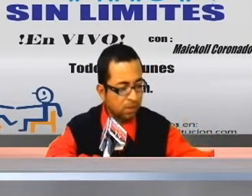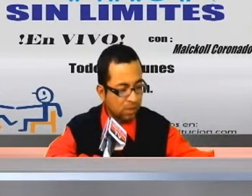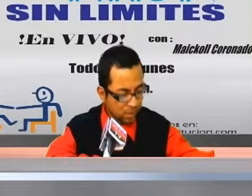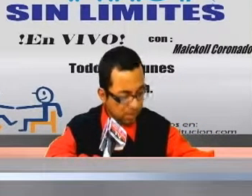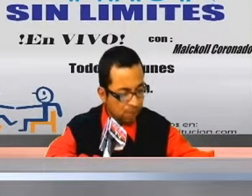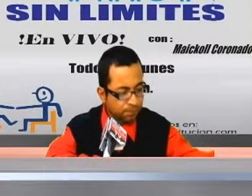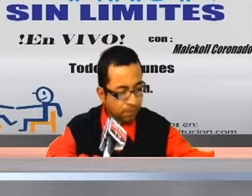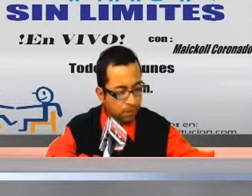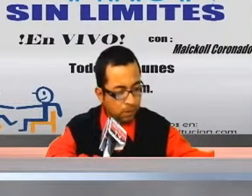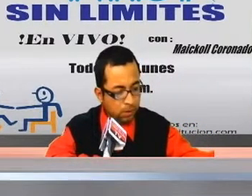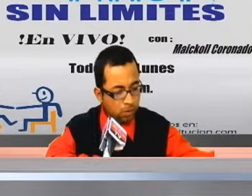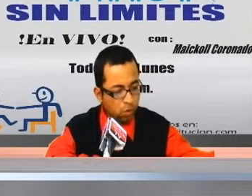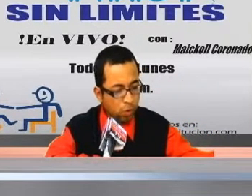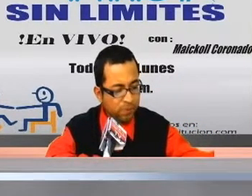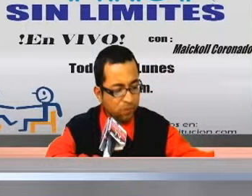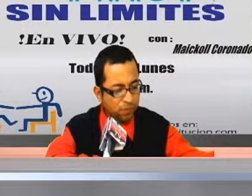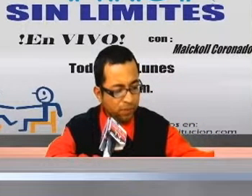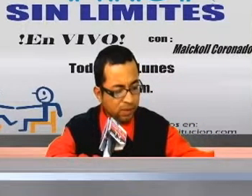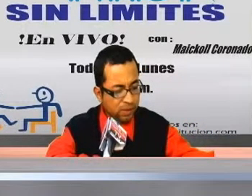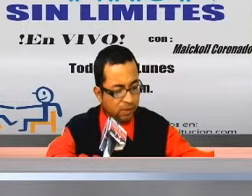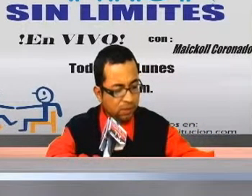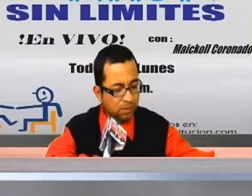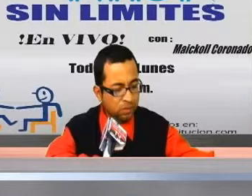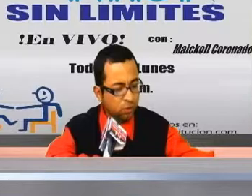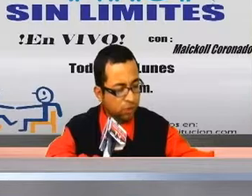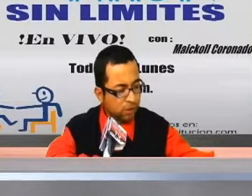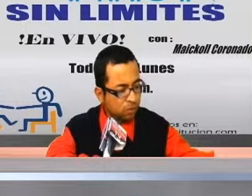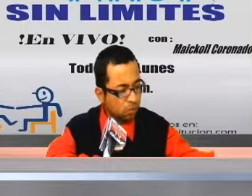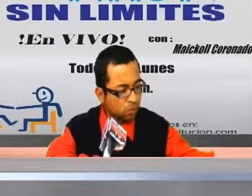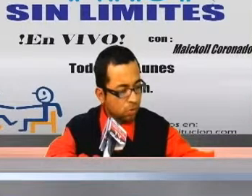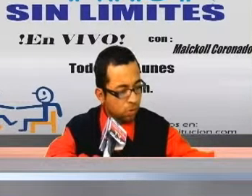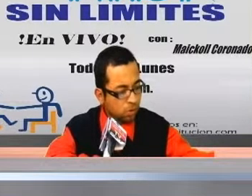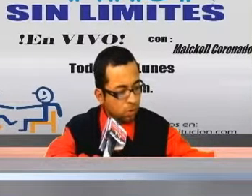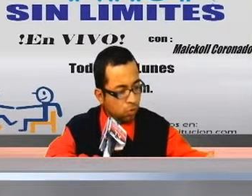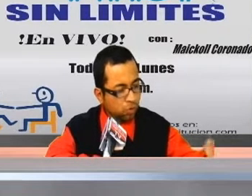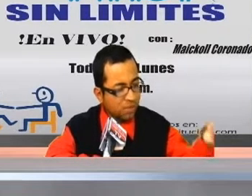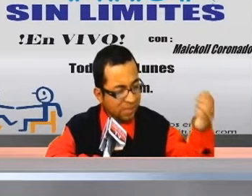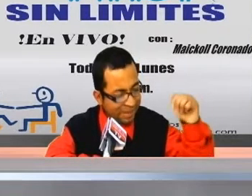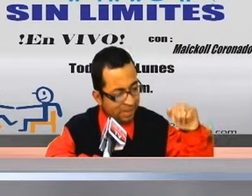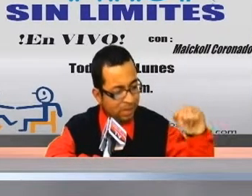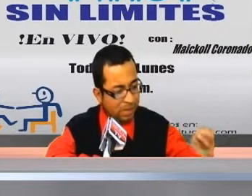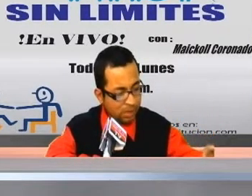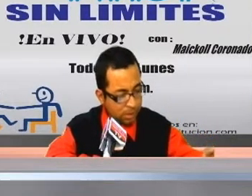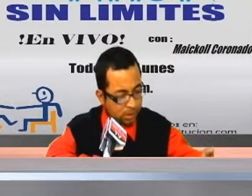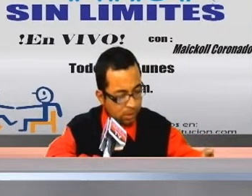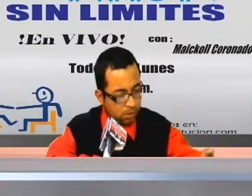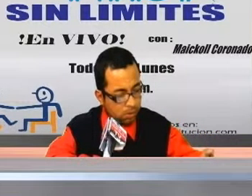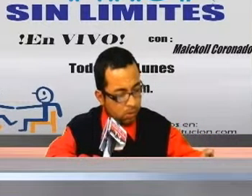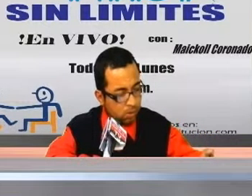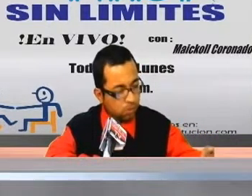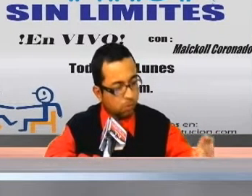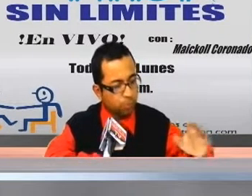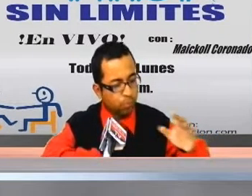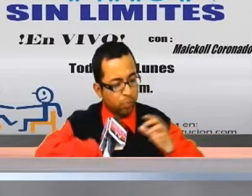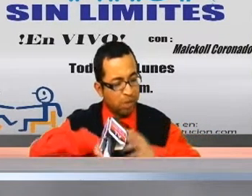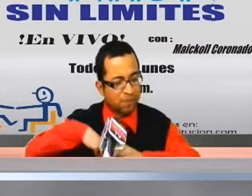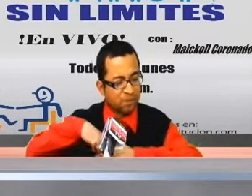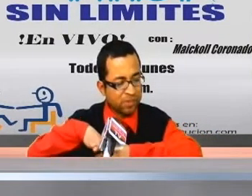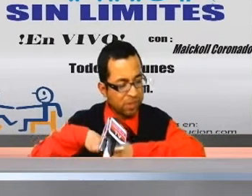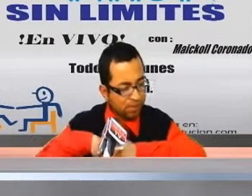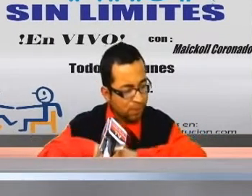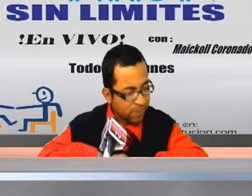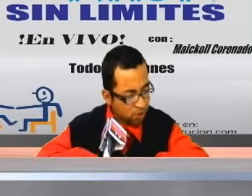localidad en Tacna, con limitaciones físicas de nuestro distrito, donde esta lista